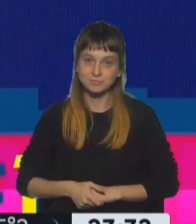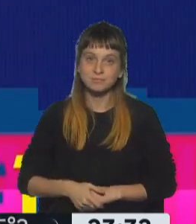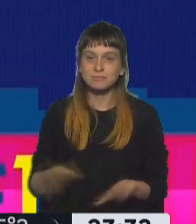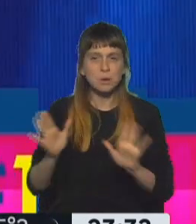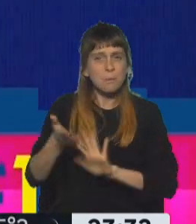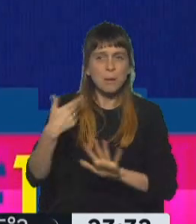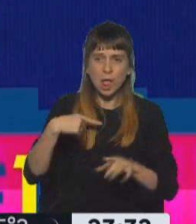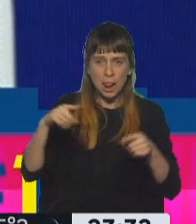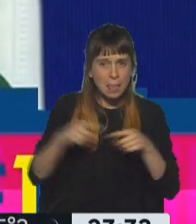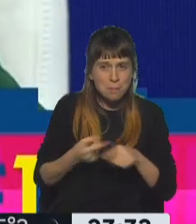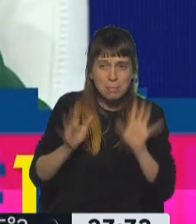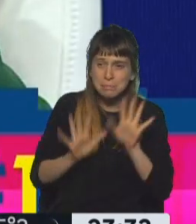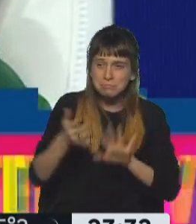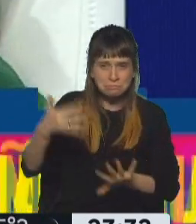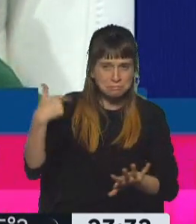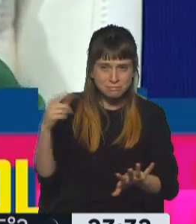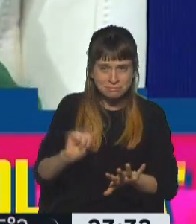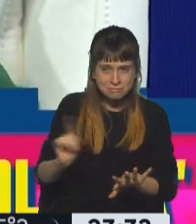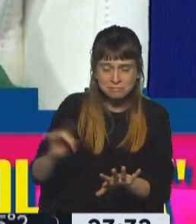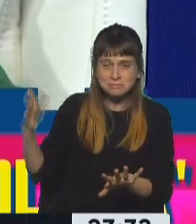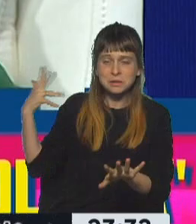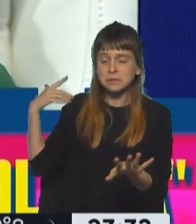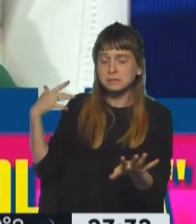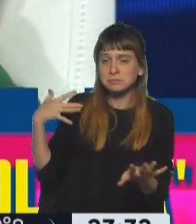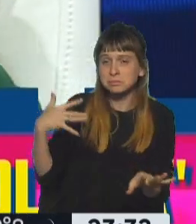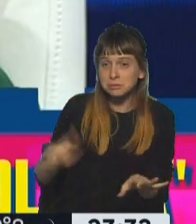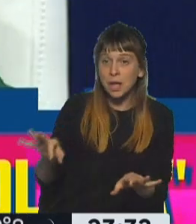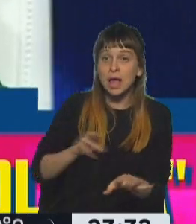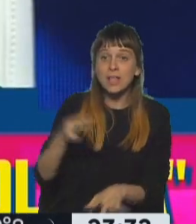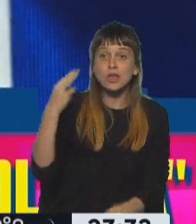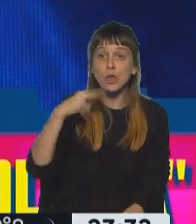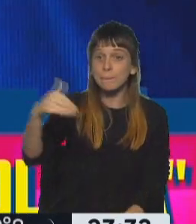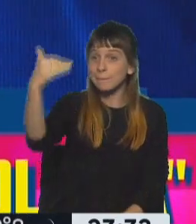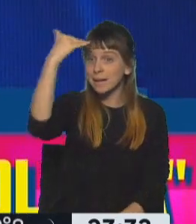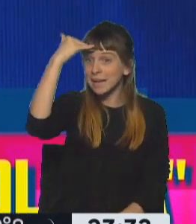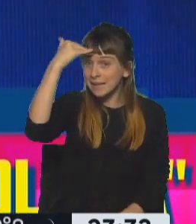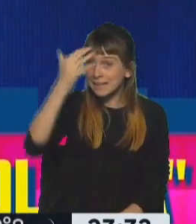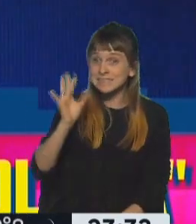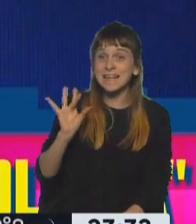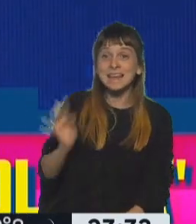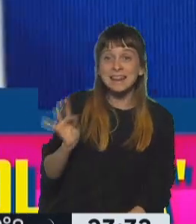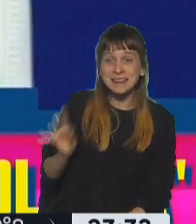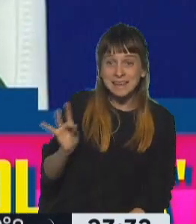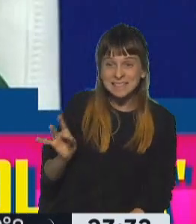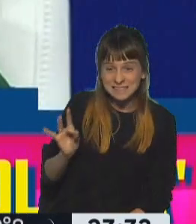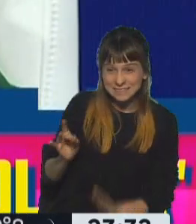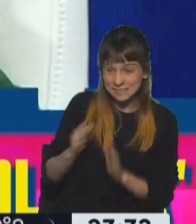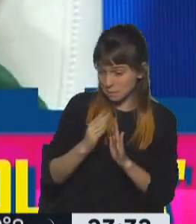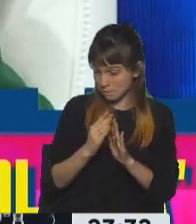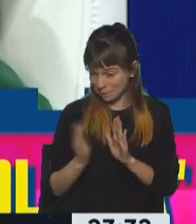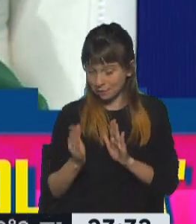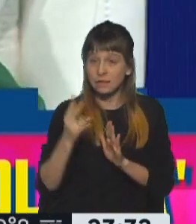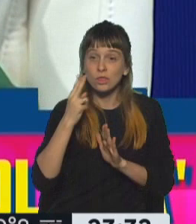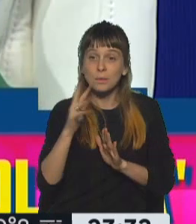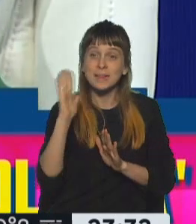hasta el 2015, ¿no? A partir del 2015, a partir de diciembre del 2015-2016, ya había